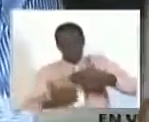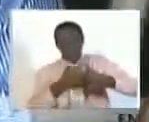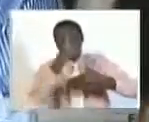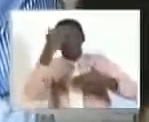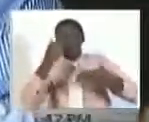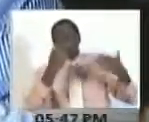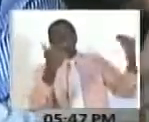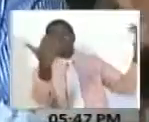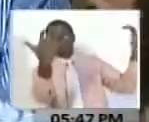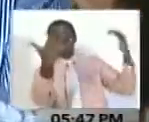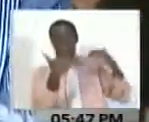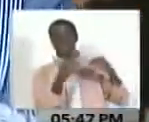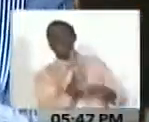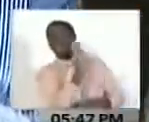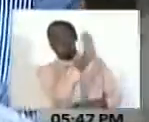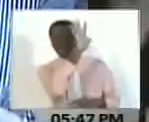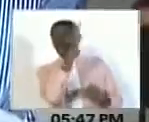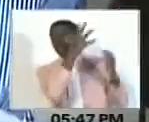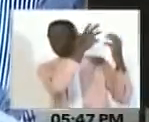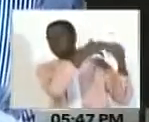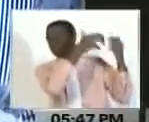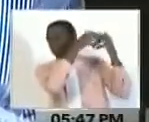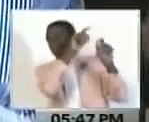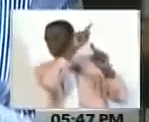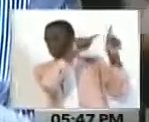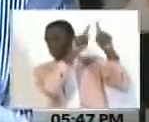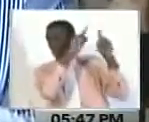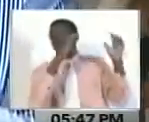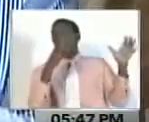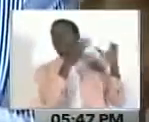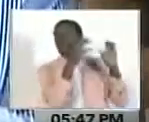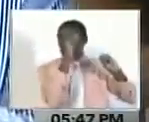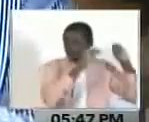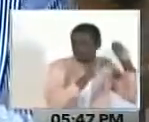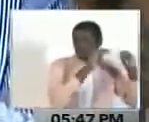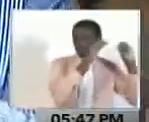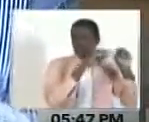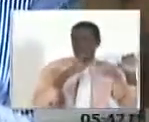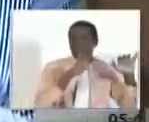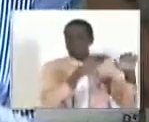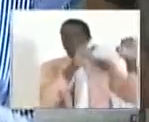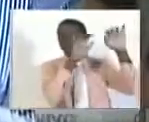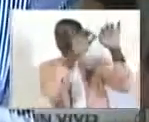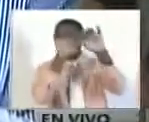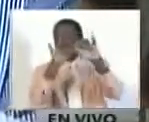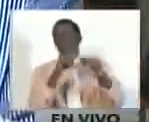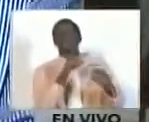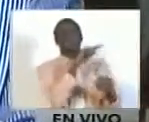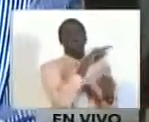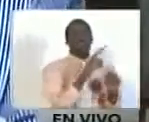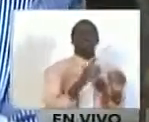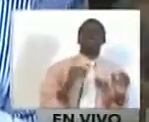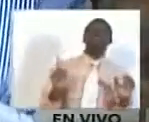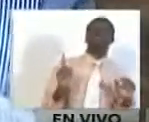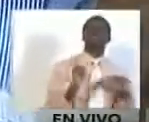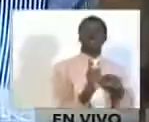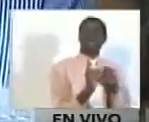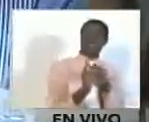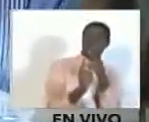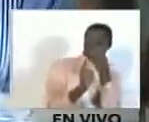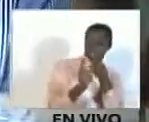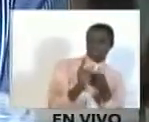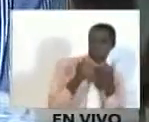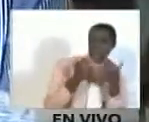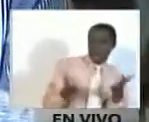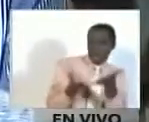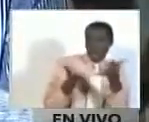Ellos organizan festivales y van a estos mercados de música a ver artistas que pudieran ser contratados para sus espacios, un espacio de curaduría.